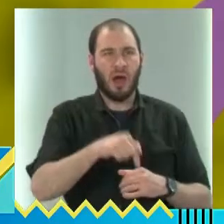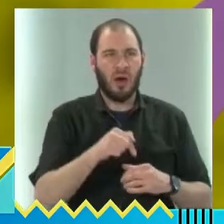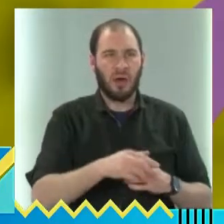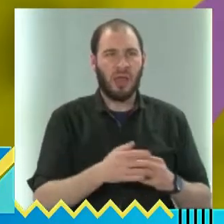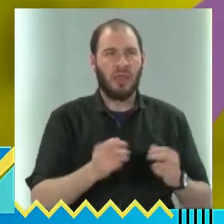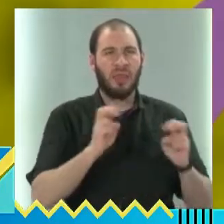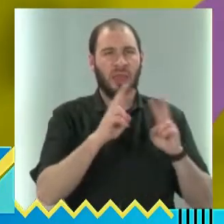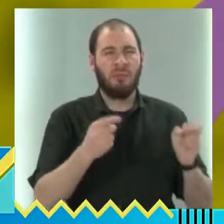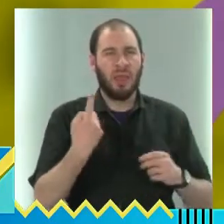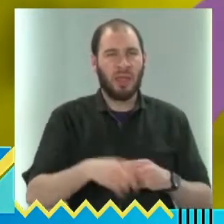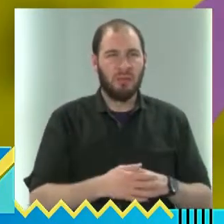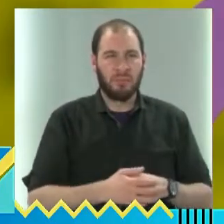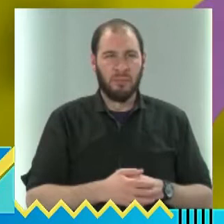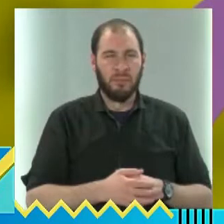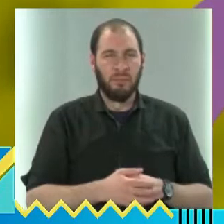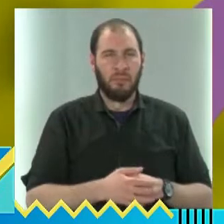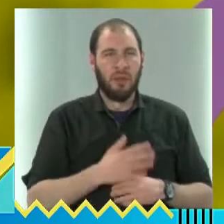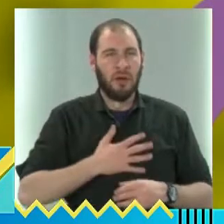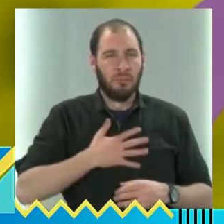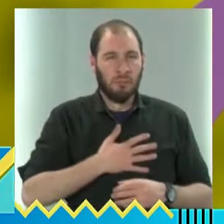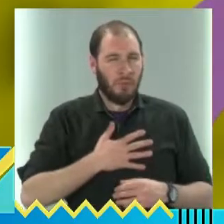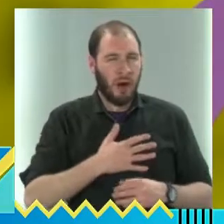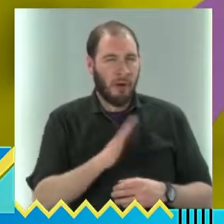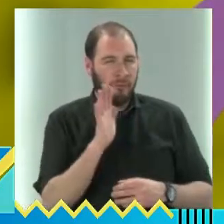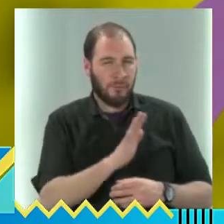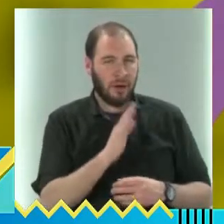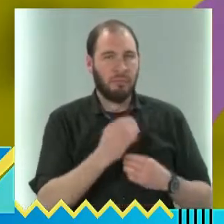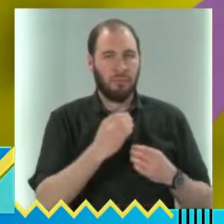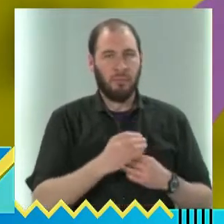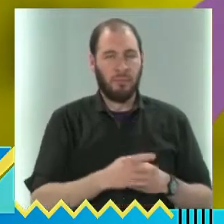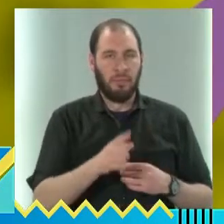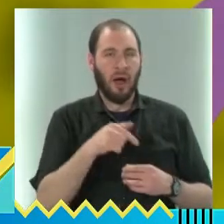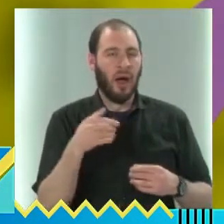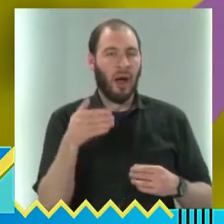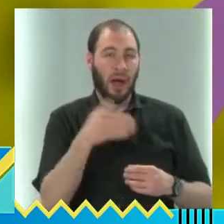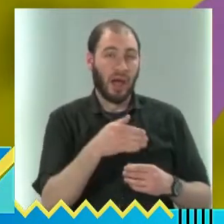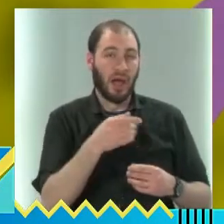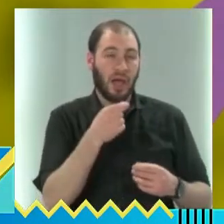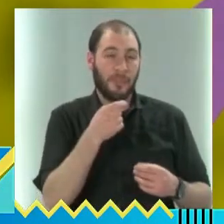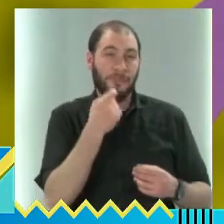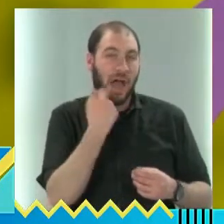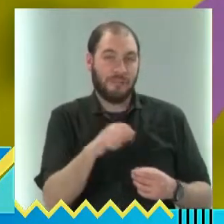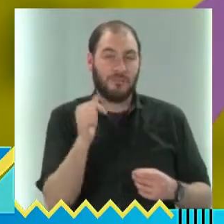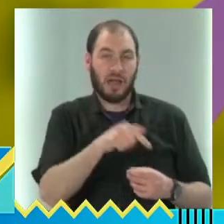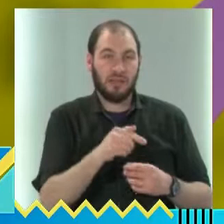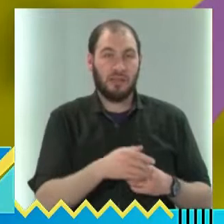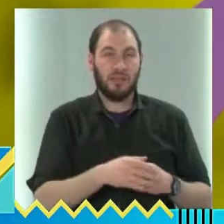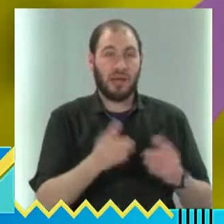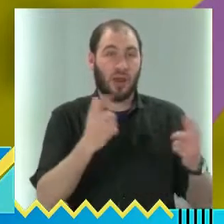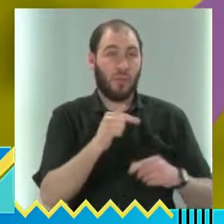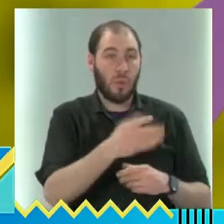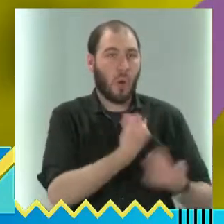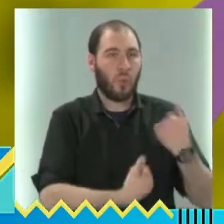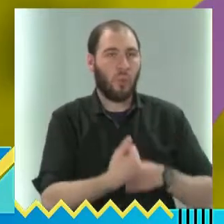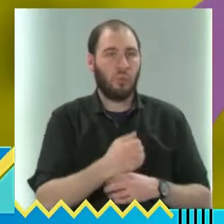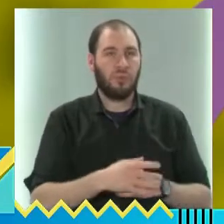que tiene que ver con el sentirse apretado, ¿sí? Para poder dar el no estar presente en la sesión. Que nos cuente